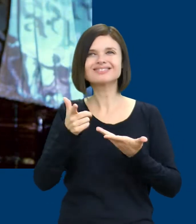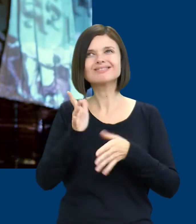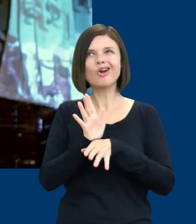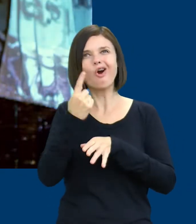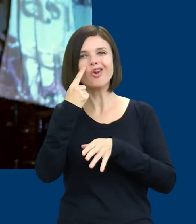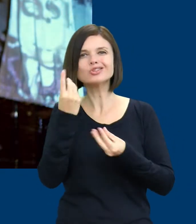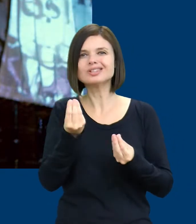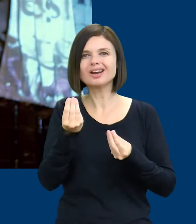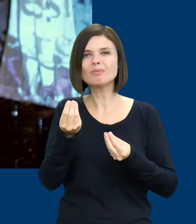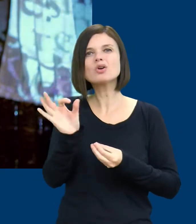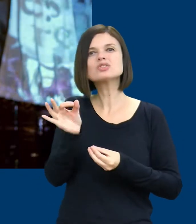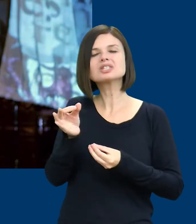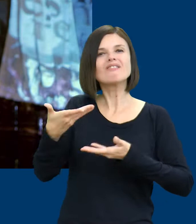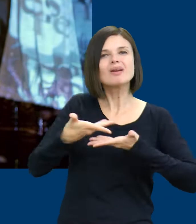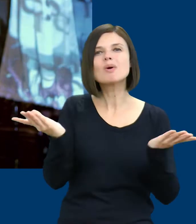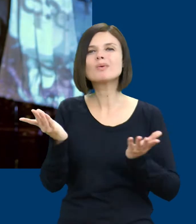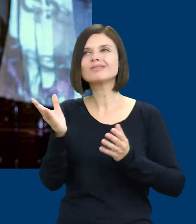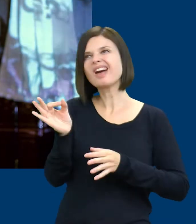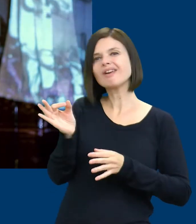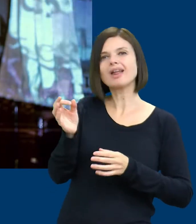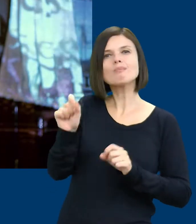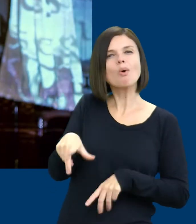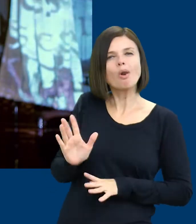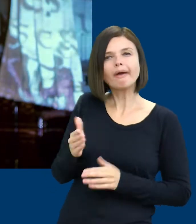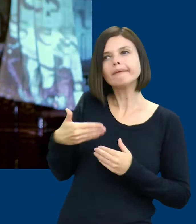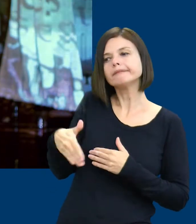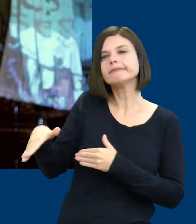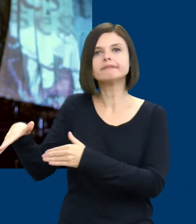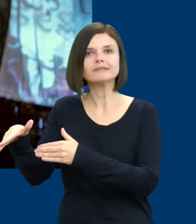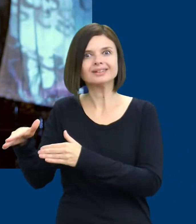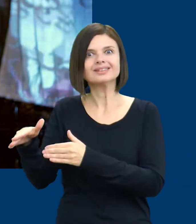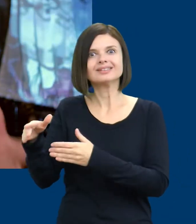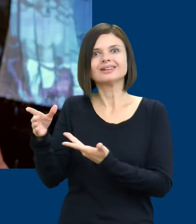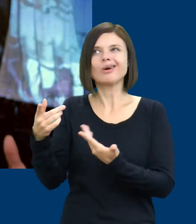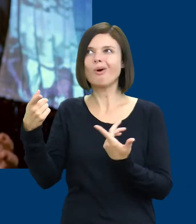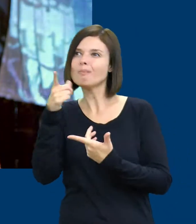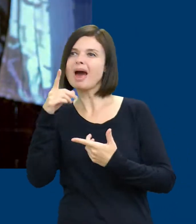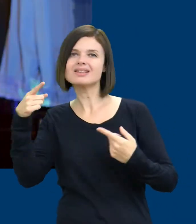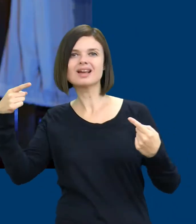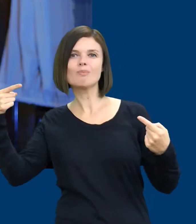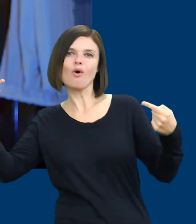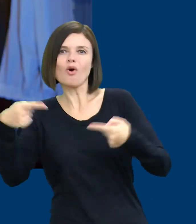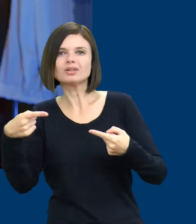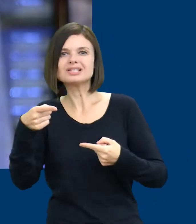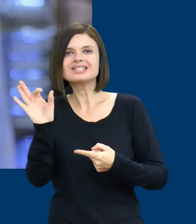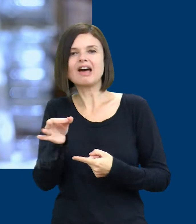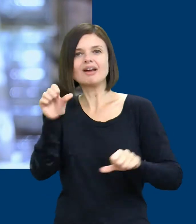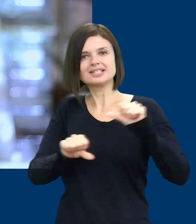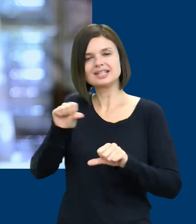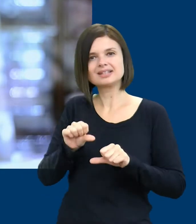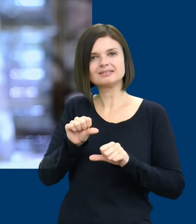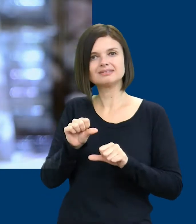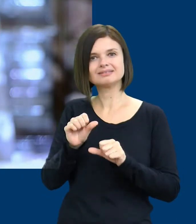se conocía como saber popular o saber vulgar y se los desechaba, se los contraponía al saber científico.